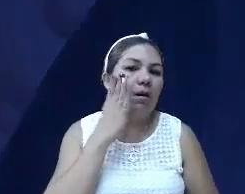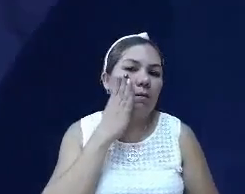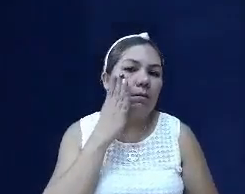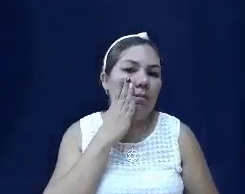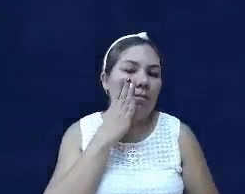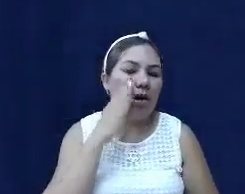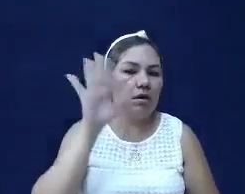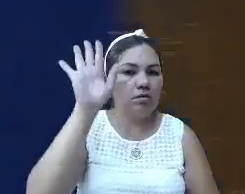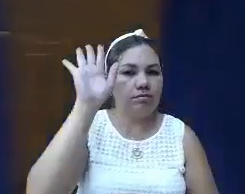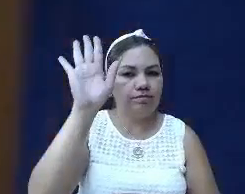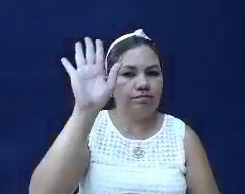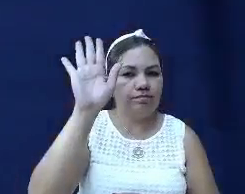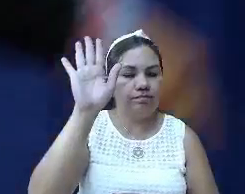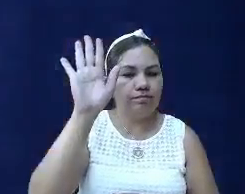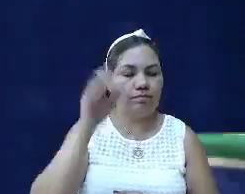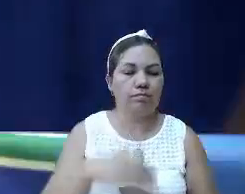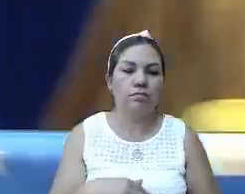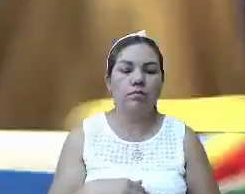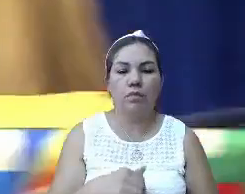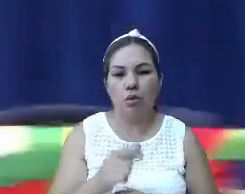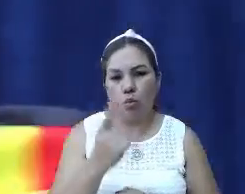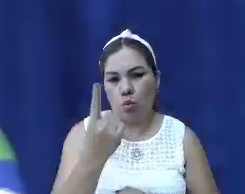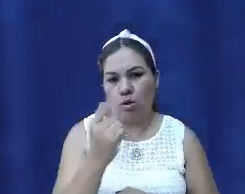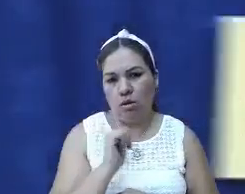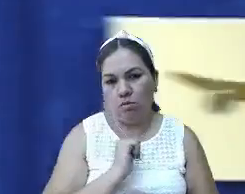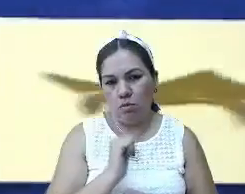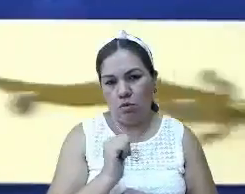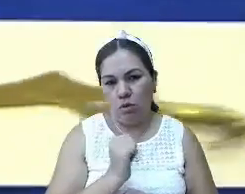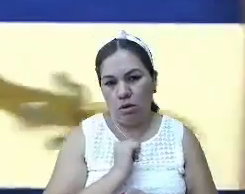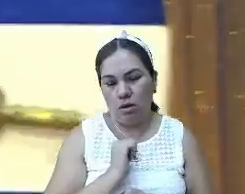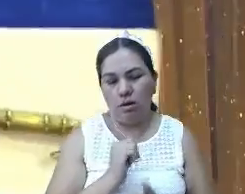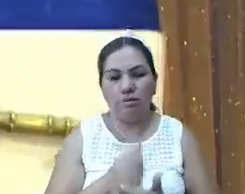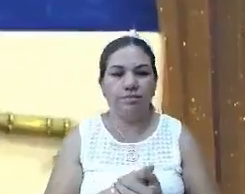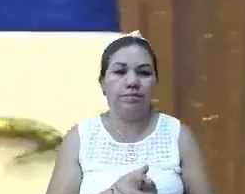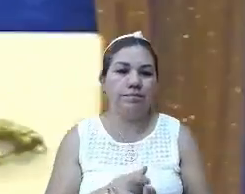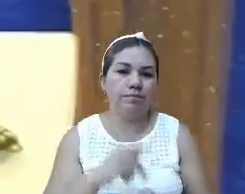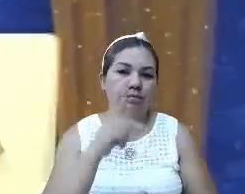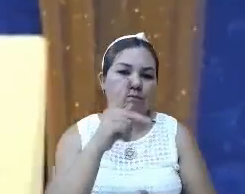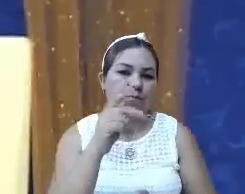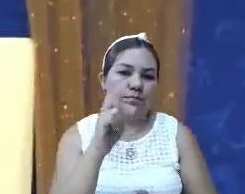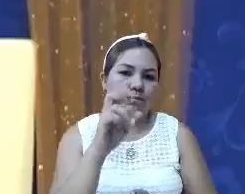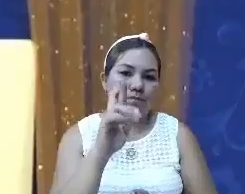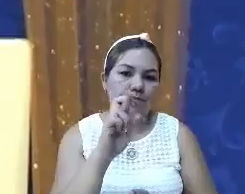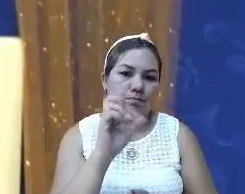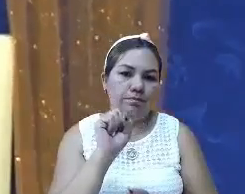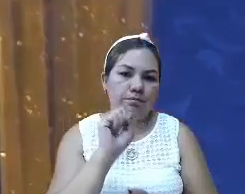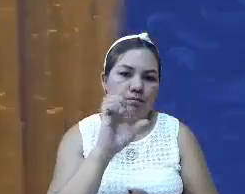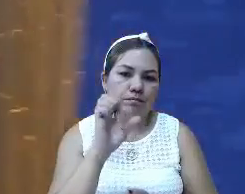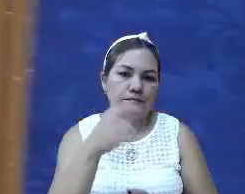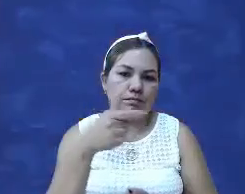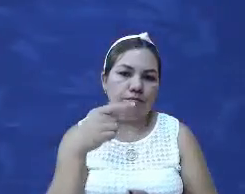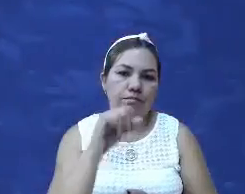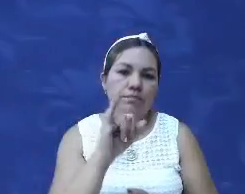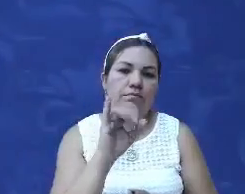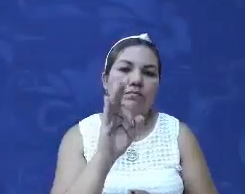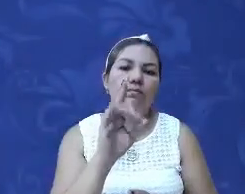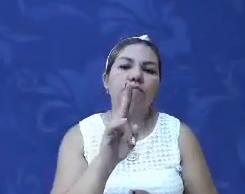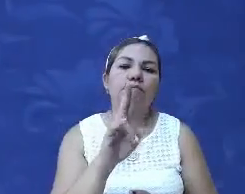Vemos acá una mujer que estaba siendo perseguida por Satanás. Esta mujer es Israel, pero